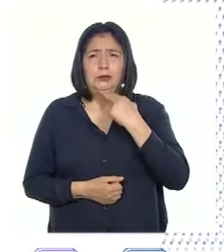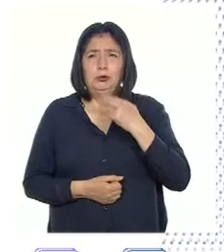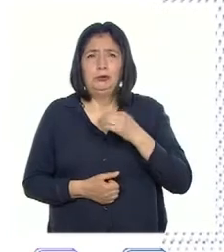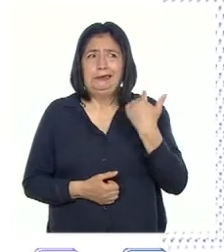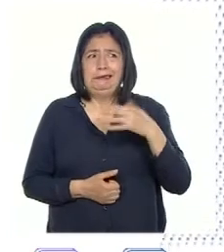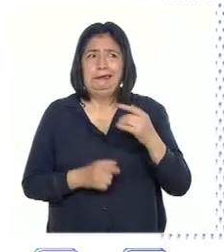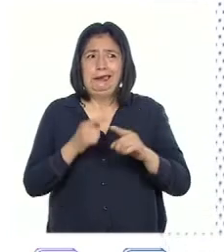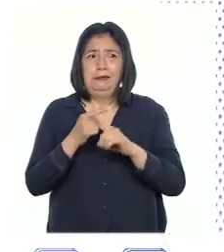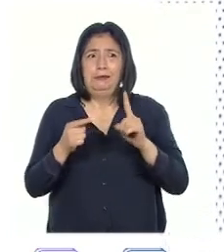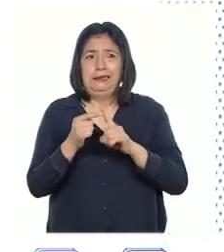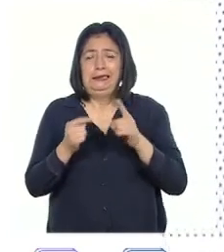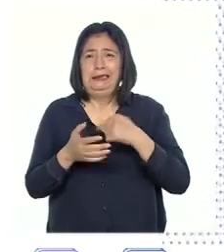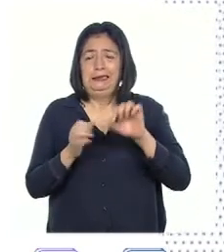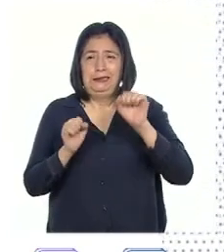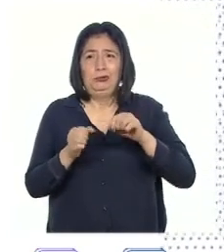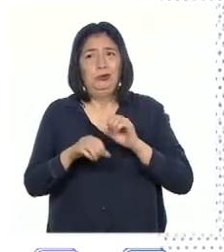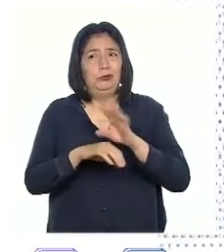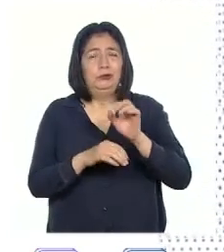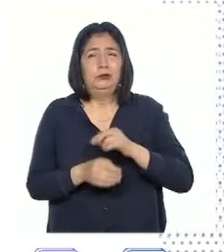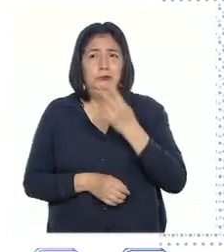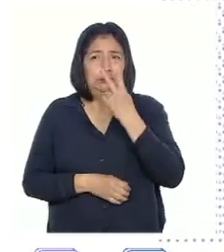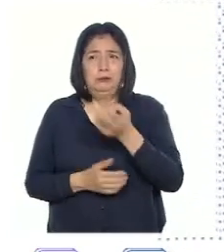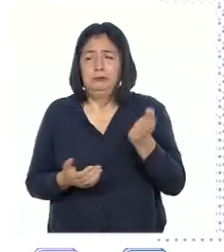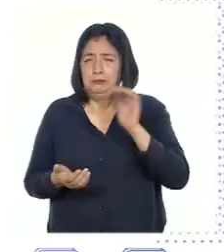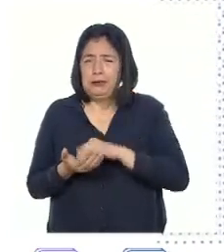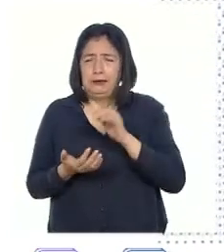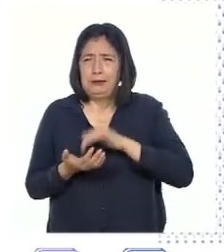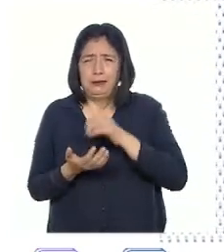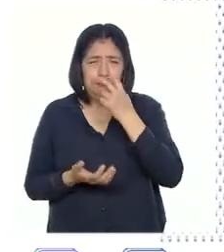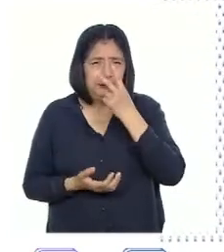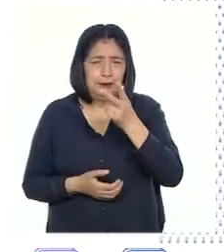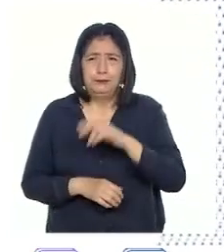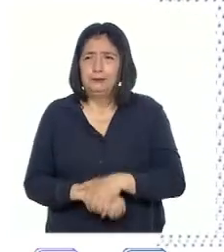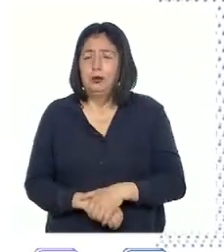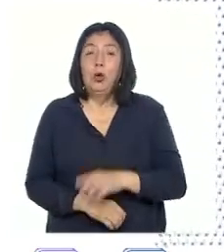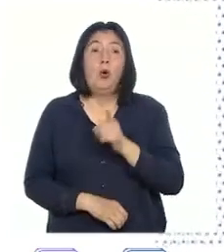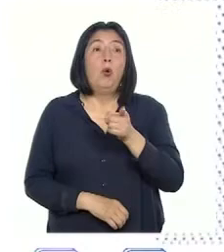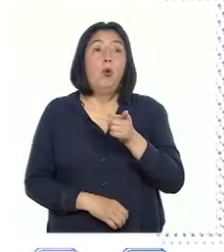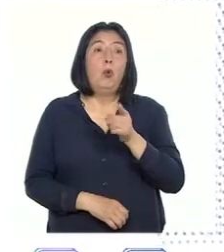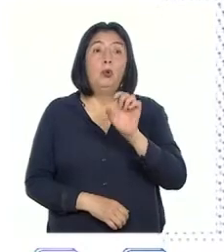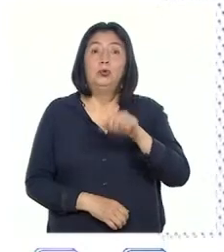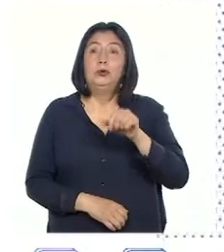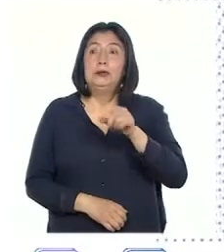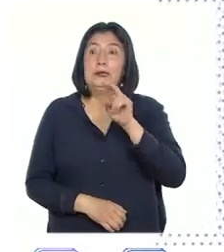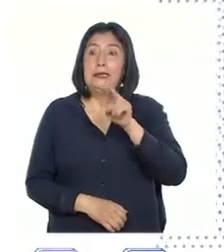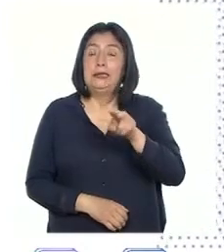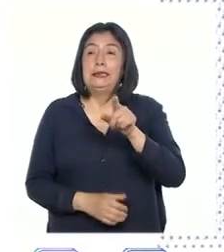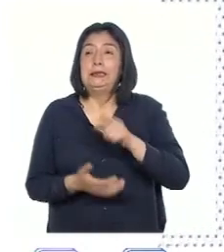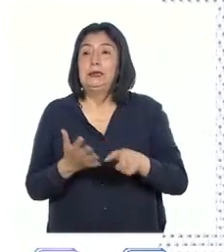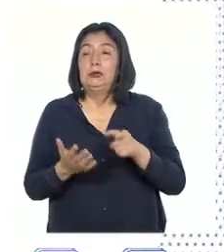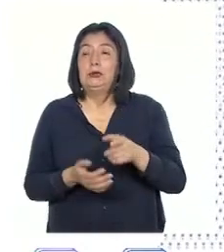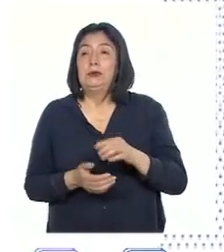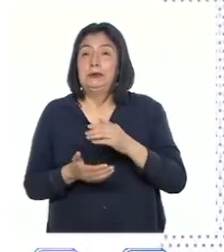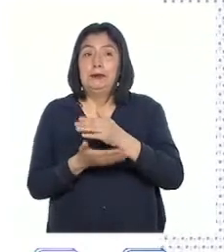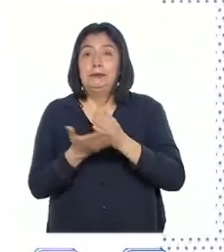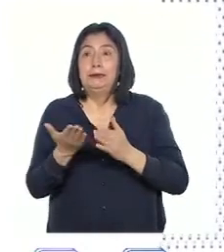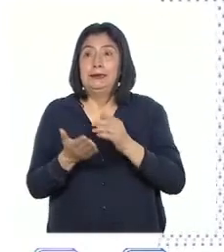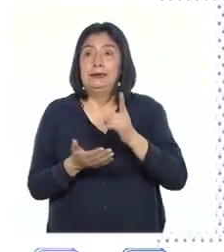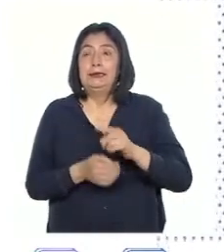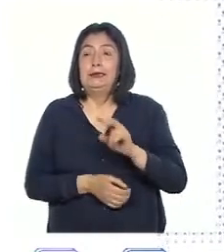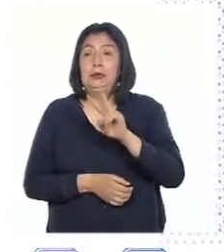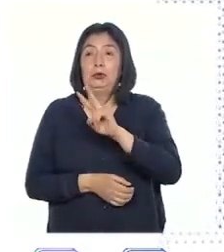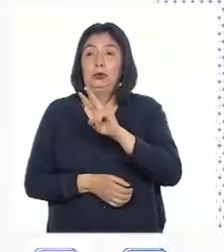del límite recomendado. Observa más detenidamente. ¡Oh, sí! Eso solo corresponde a una porción de